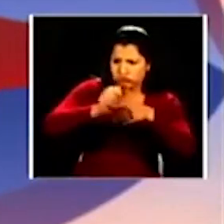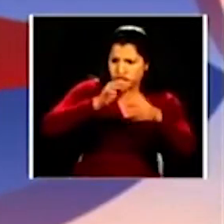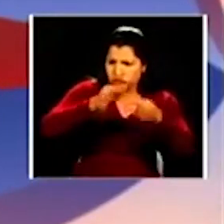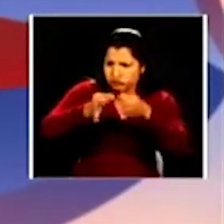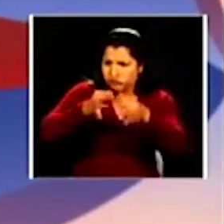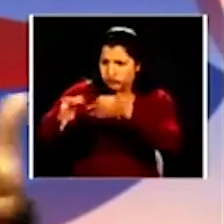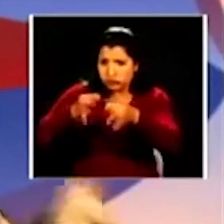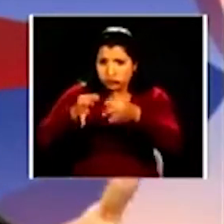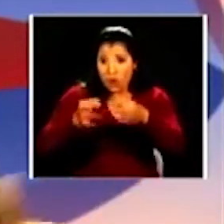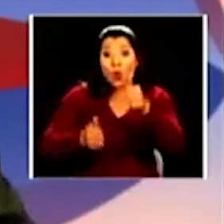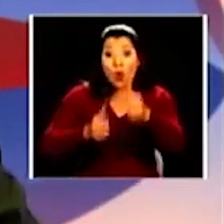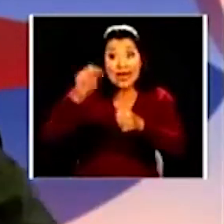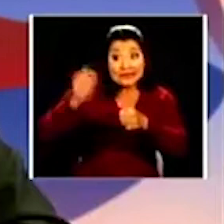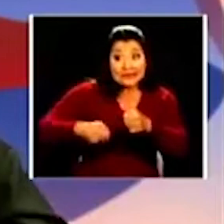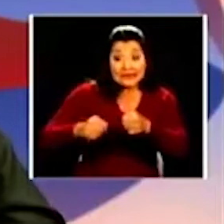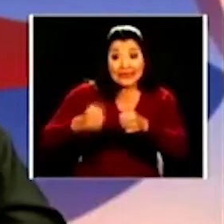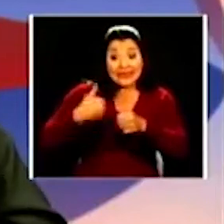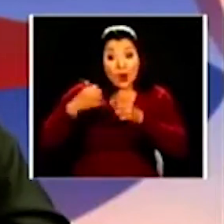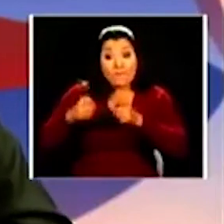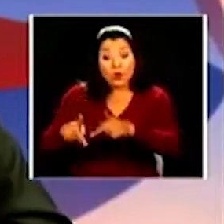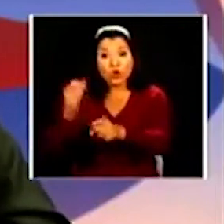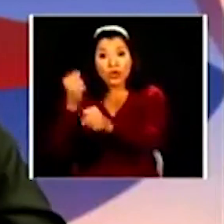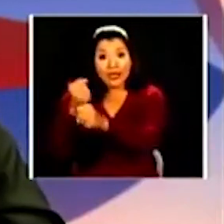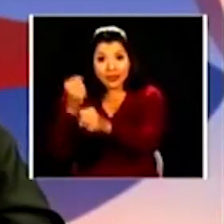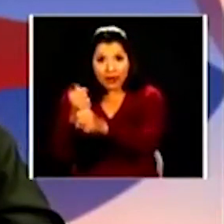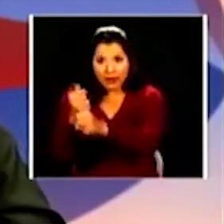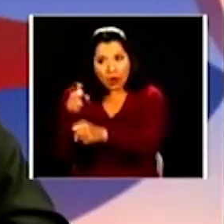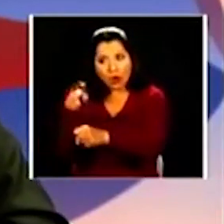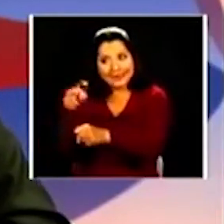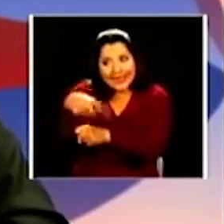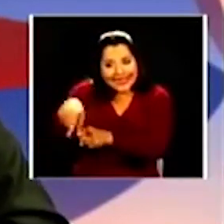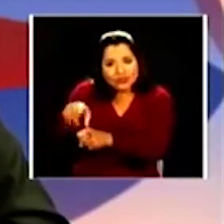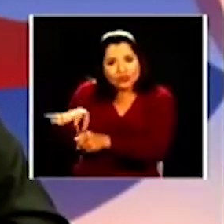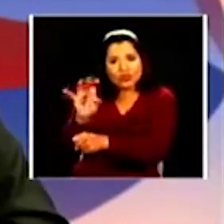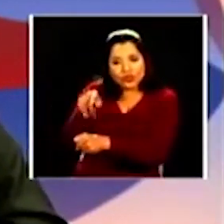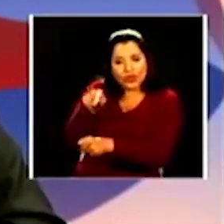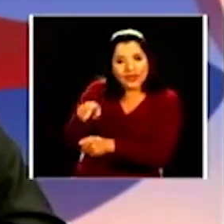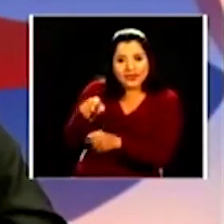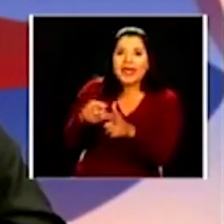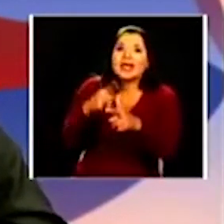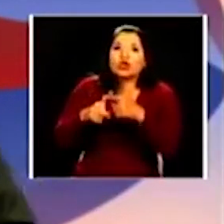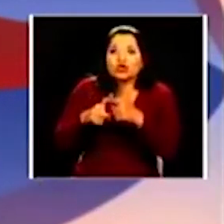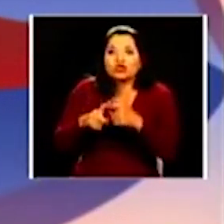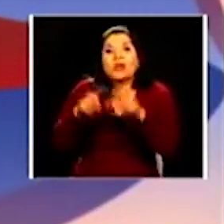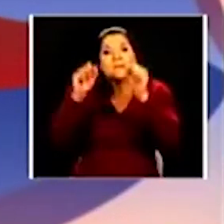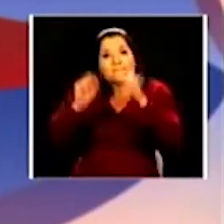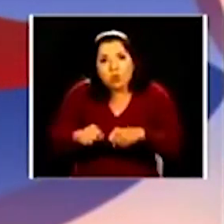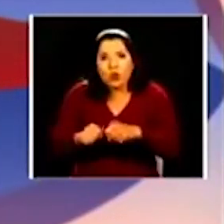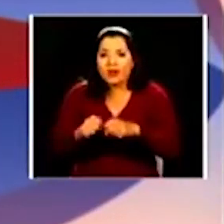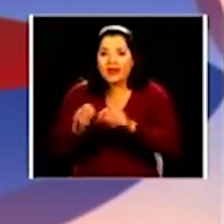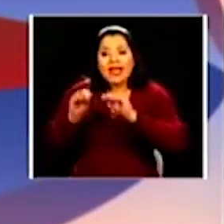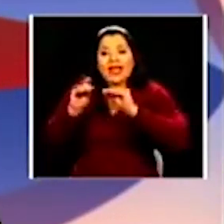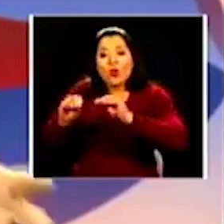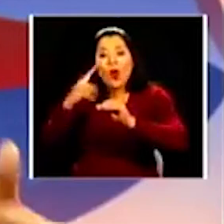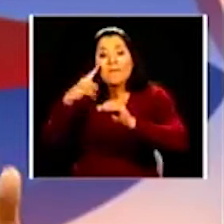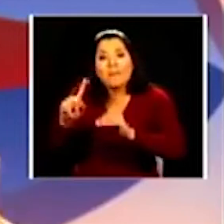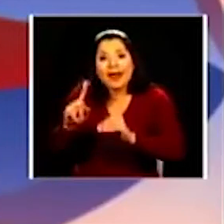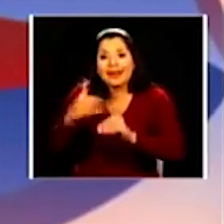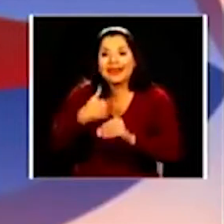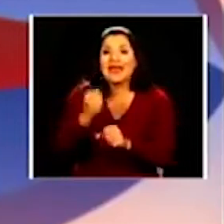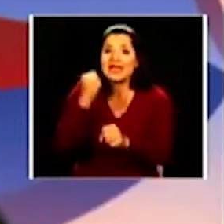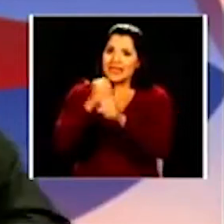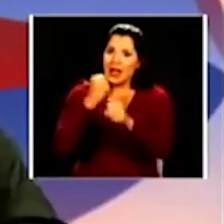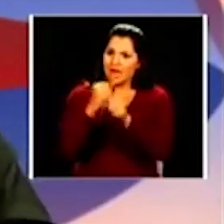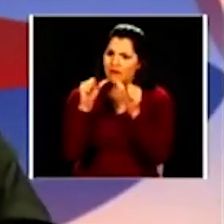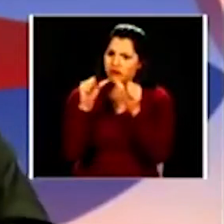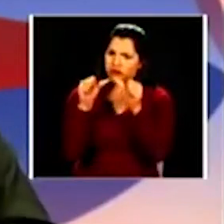va a haber empleo, pues vamos a poder generar en efecto trabajo que se mantenga, trabajo decente y trabajo pues que se sostenga